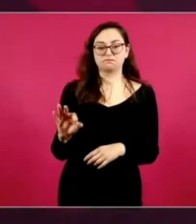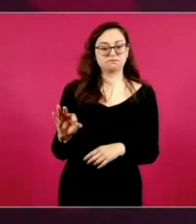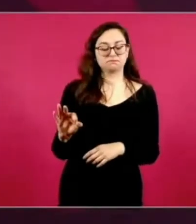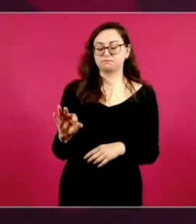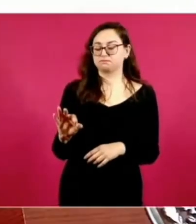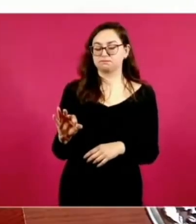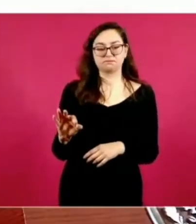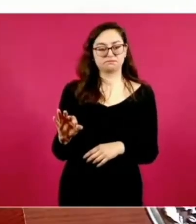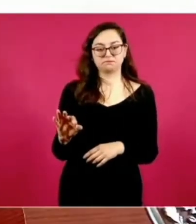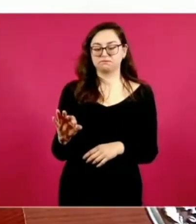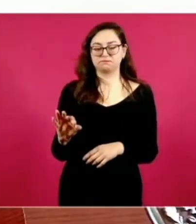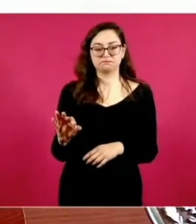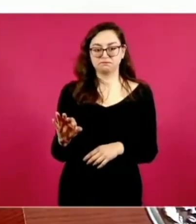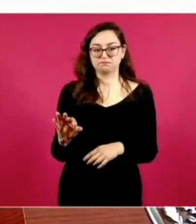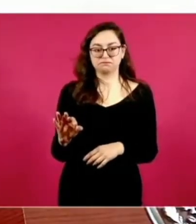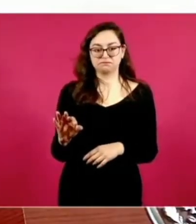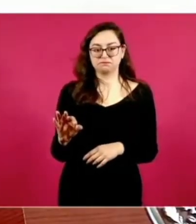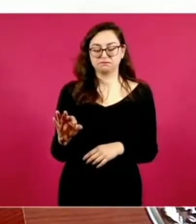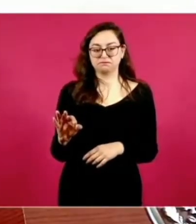traicionar.